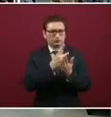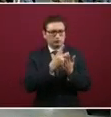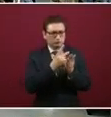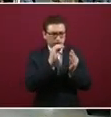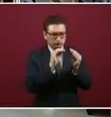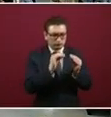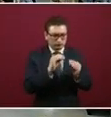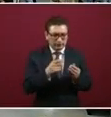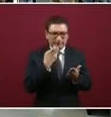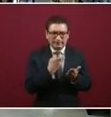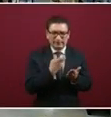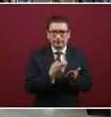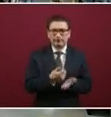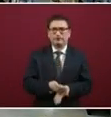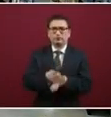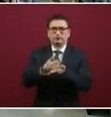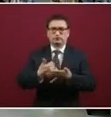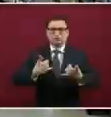jóvenes,